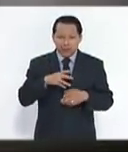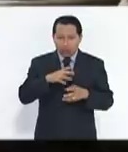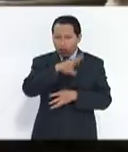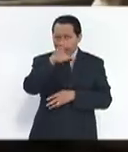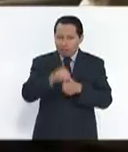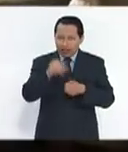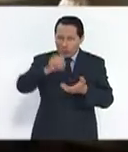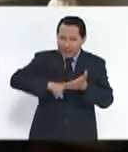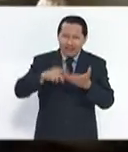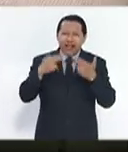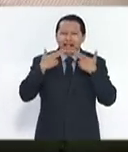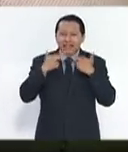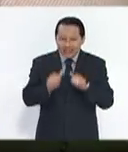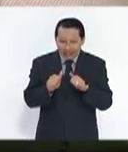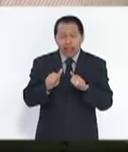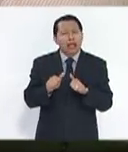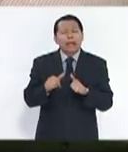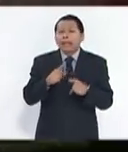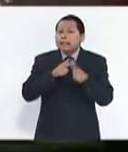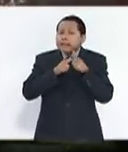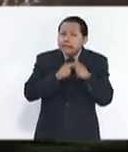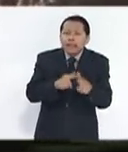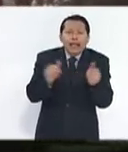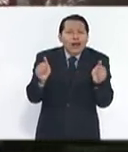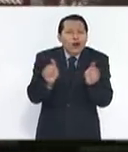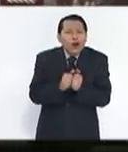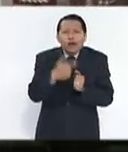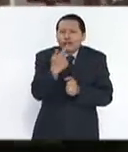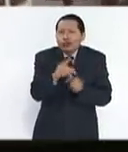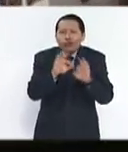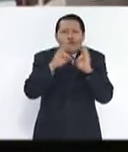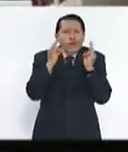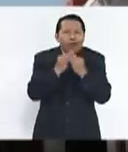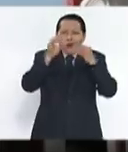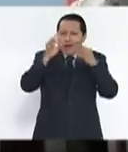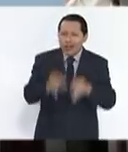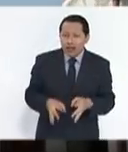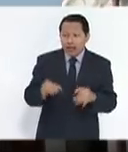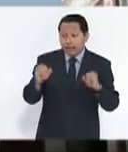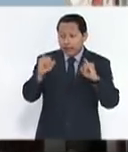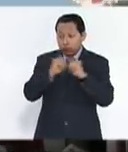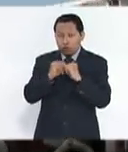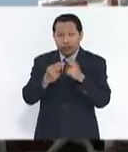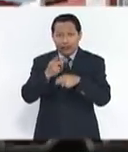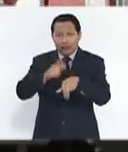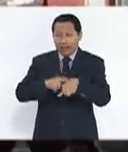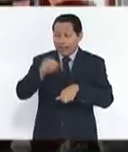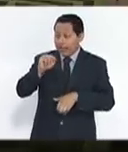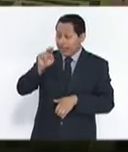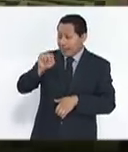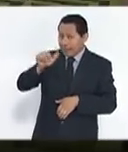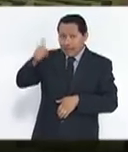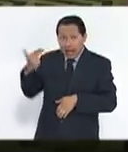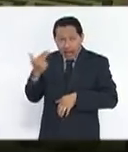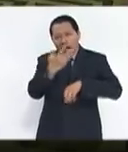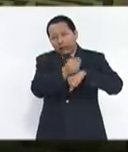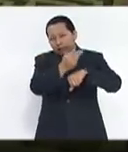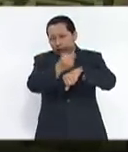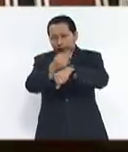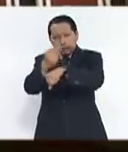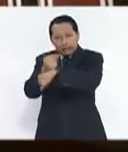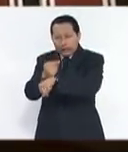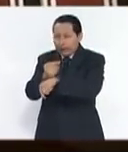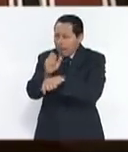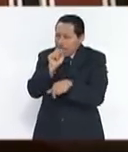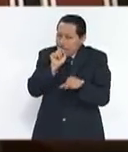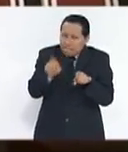y habitaciones de la hacienda conservan su estilo original, que fue restaurado por el Instituto Nacional de Antropología e Historia para albergar